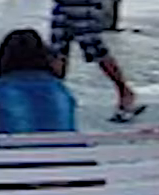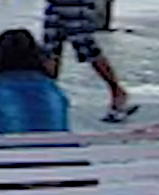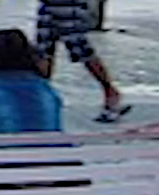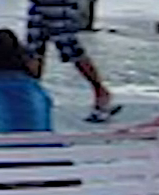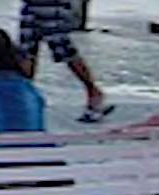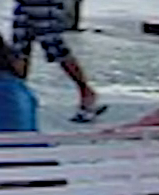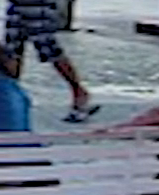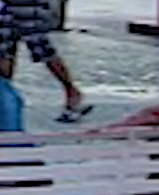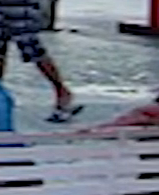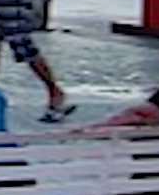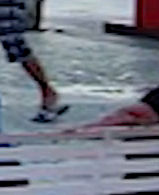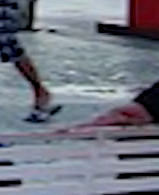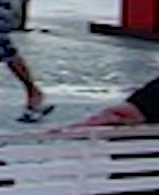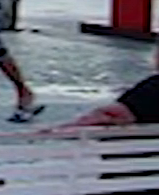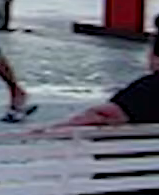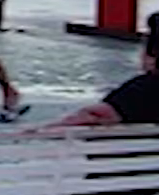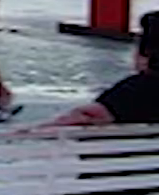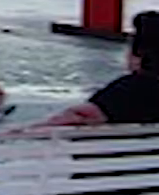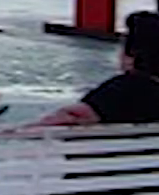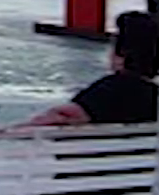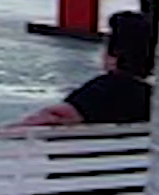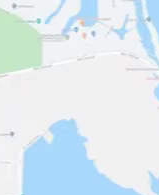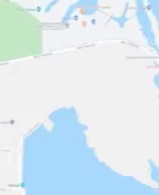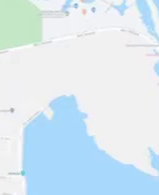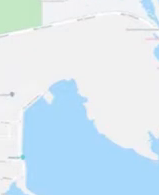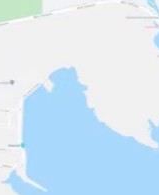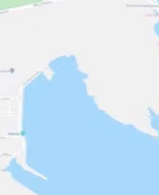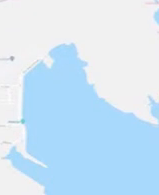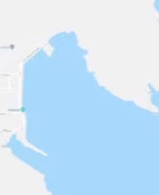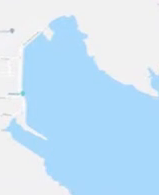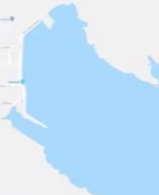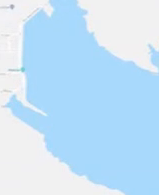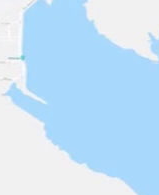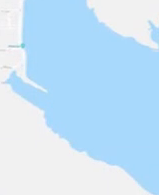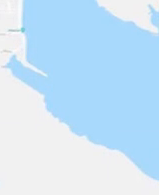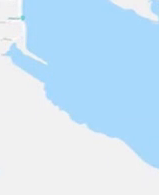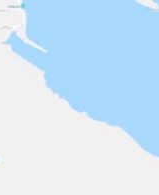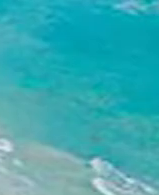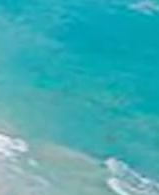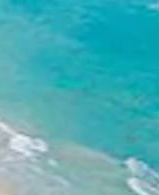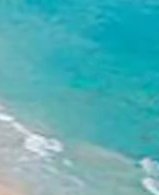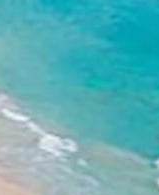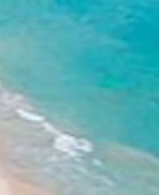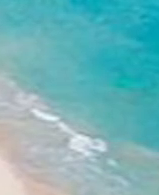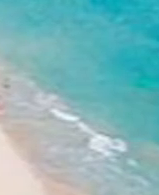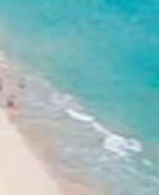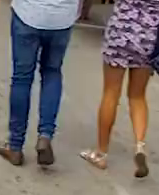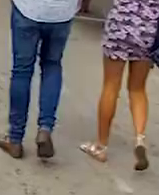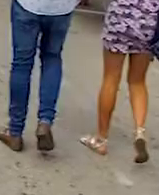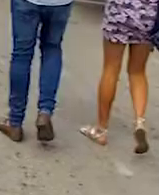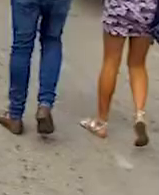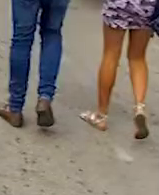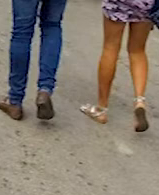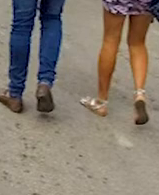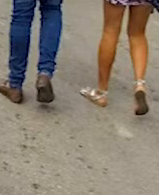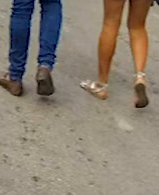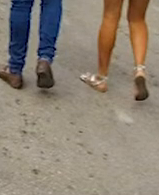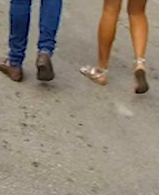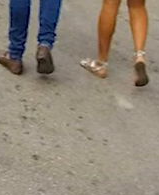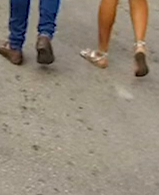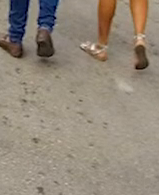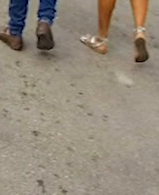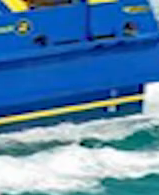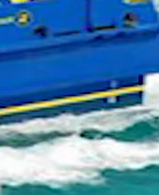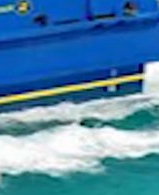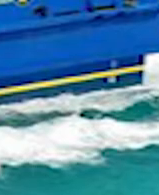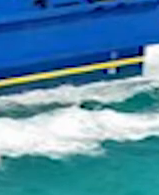público, espacios públicos de alta afluencia, colonias de alto contagio, playas, tianguis y